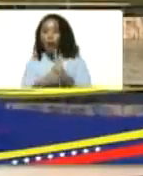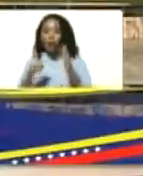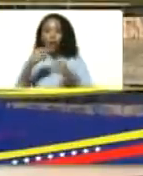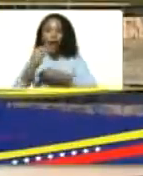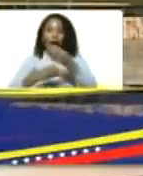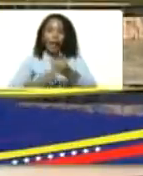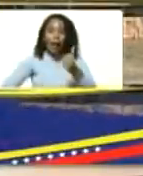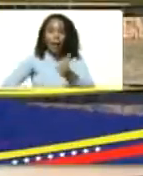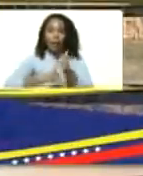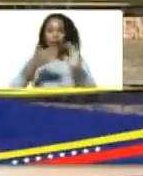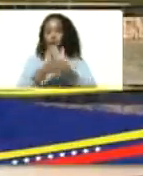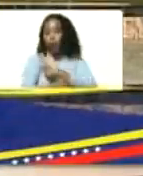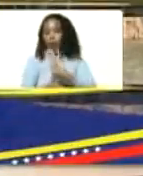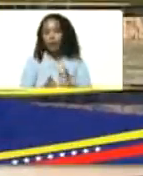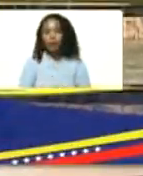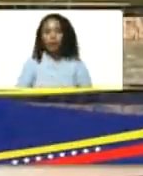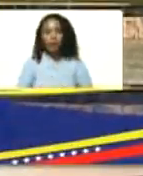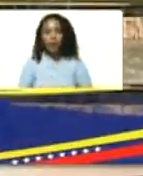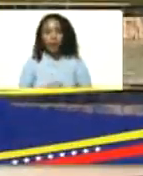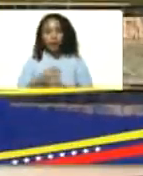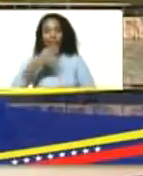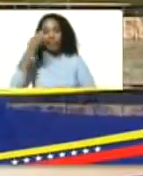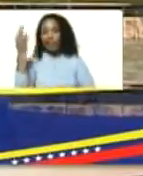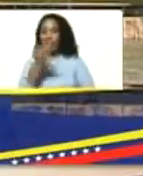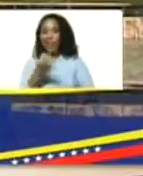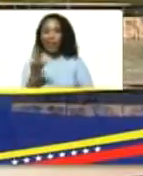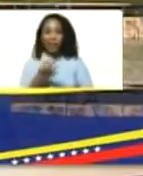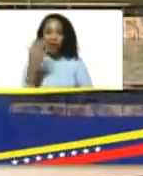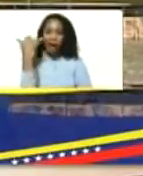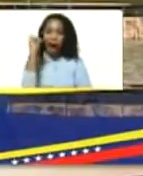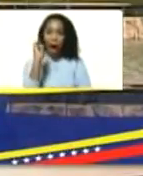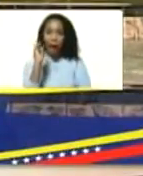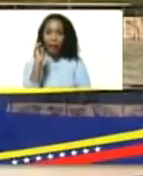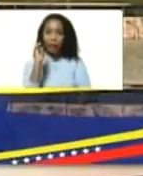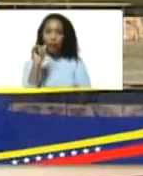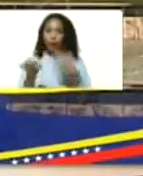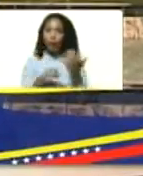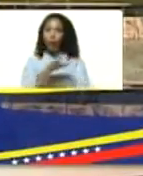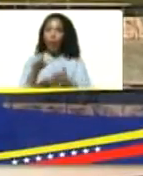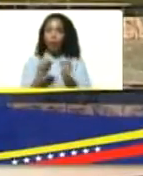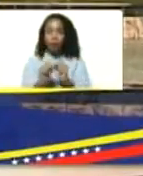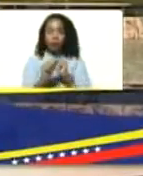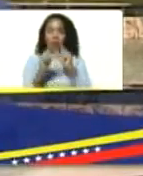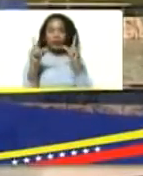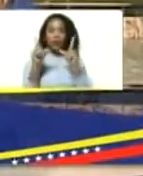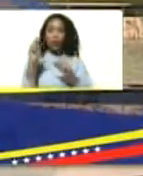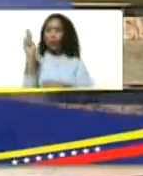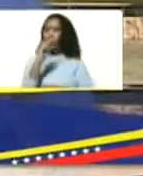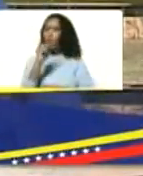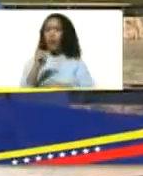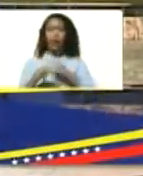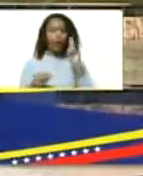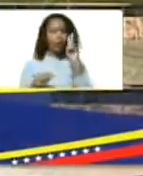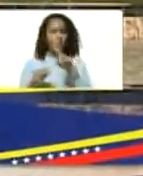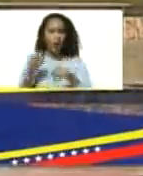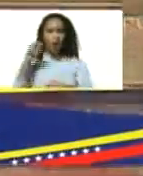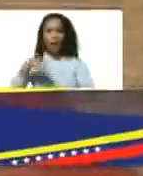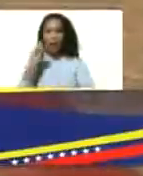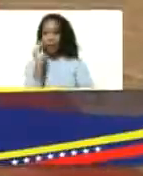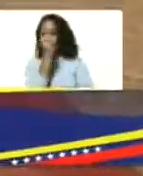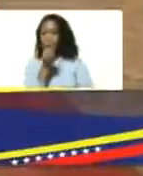complementar miles de verdad que tenemos un ataque de cigarros de impresionante que nunca lo había visto en miraflores